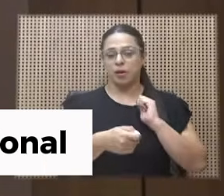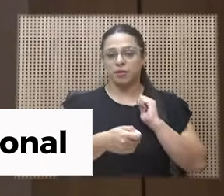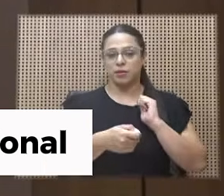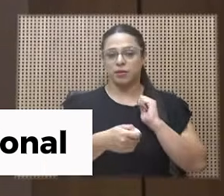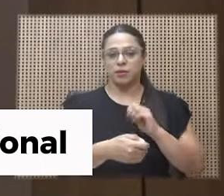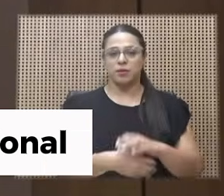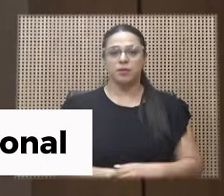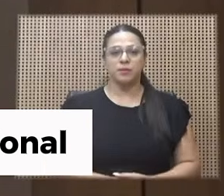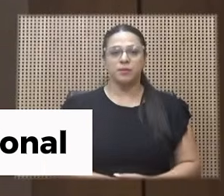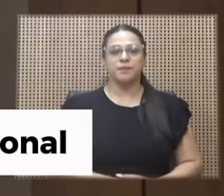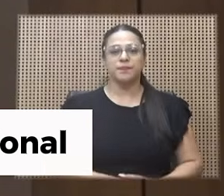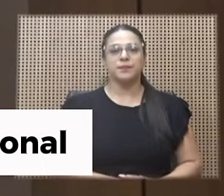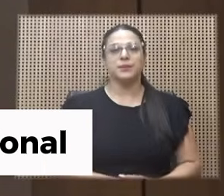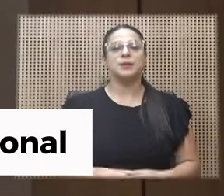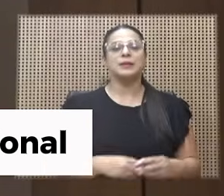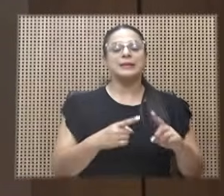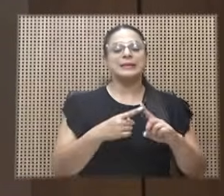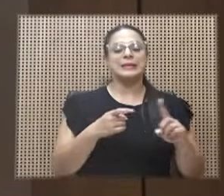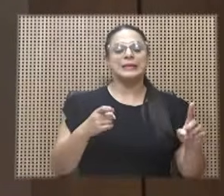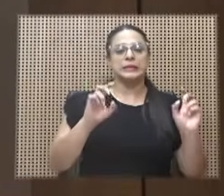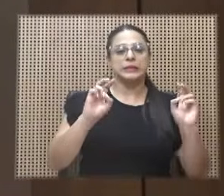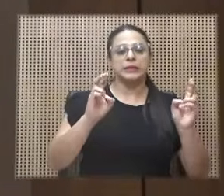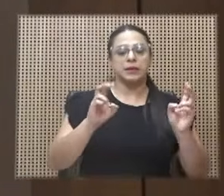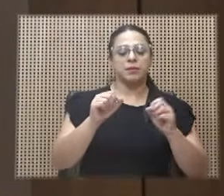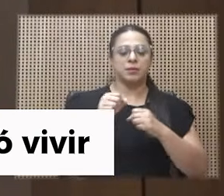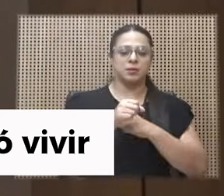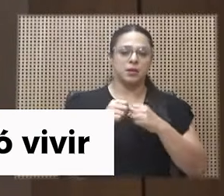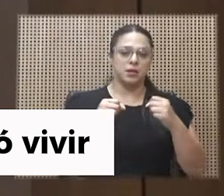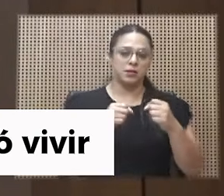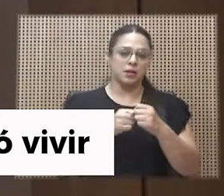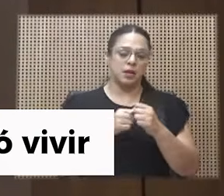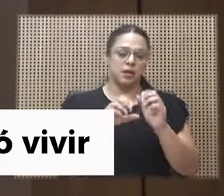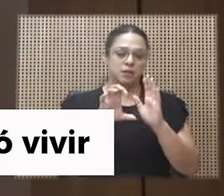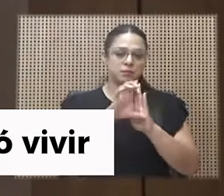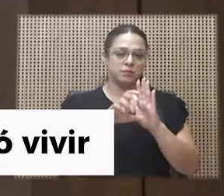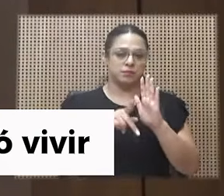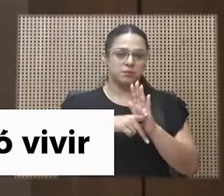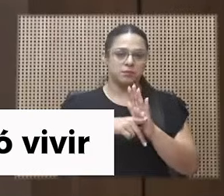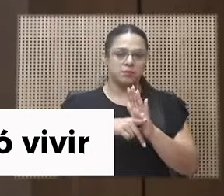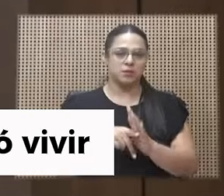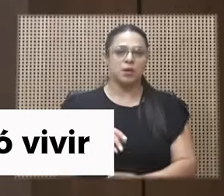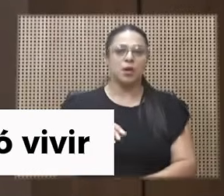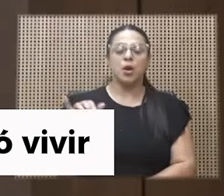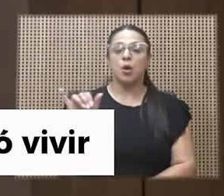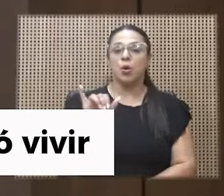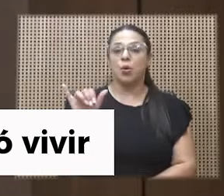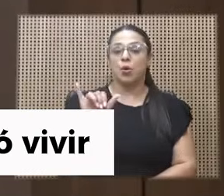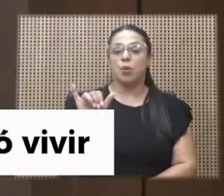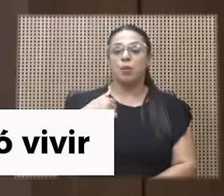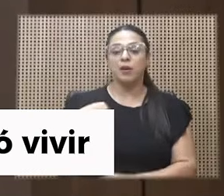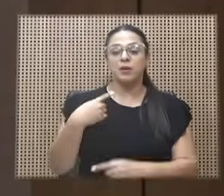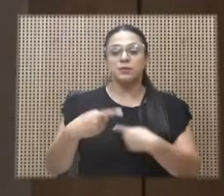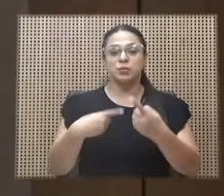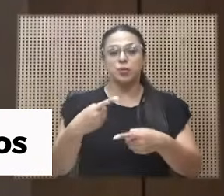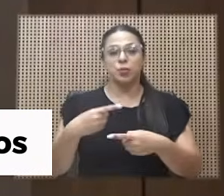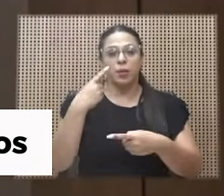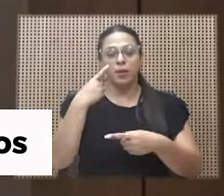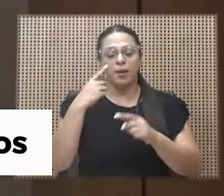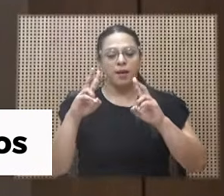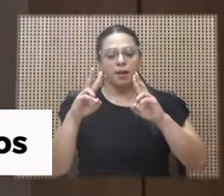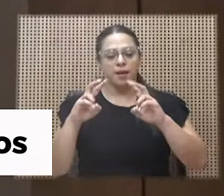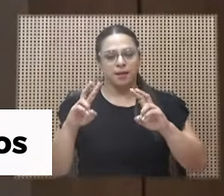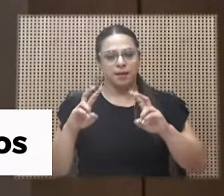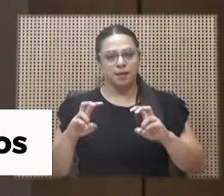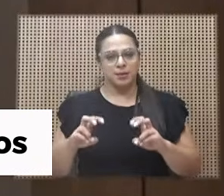de resoluciones de la Sala Constitucional, como la que paso a analizar y me tocó vivir muy